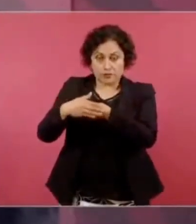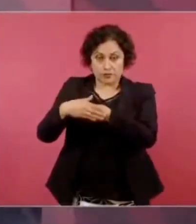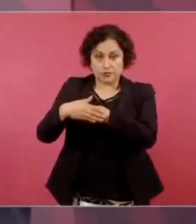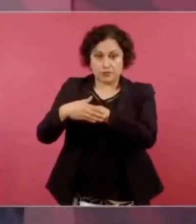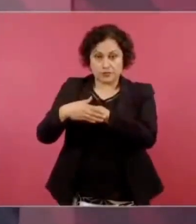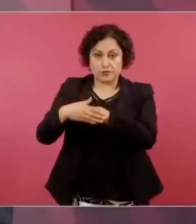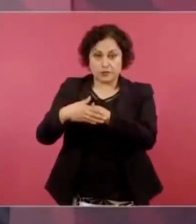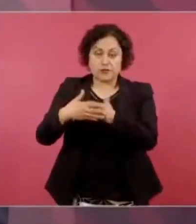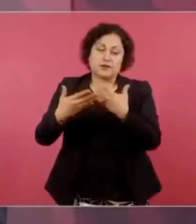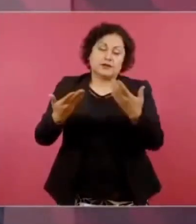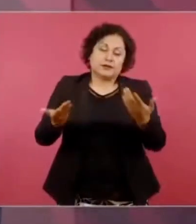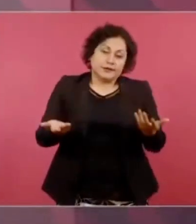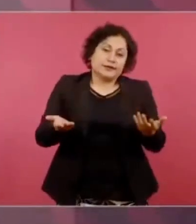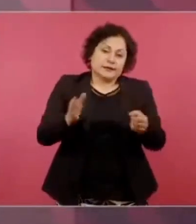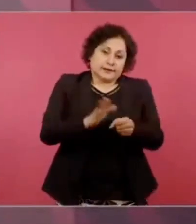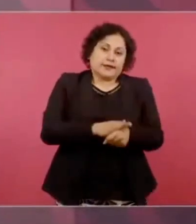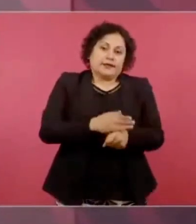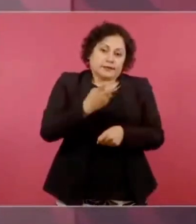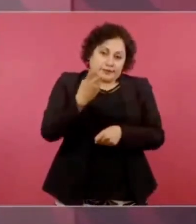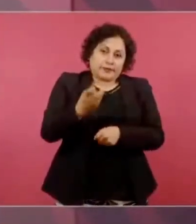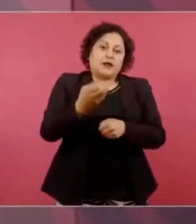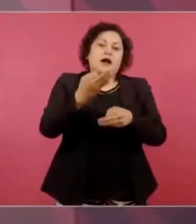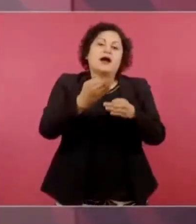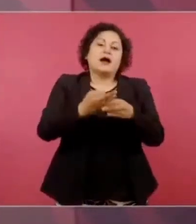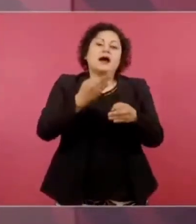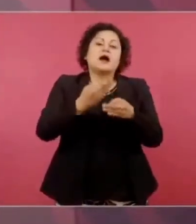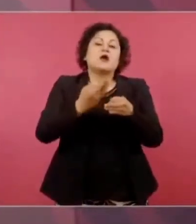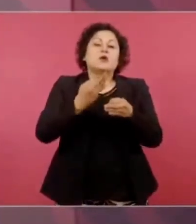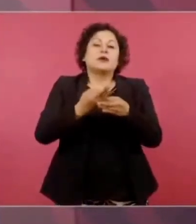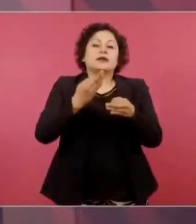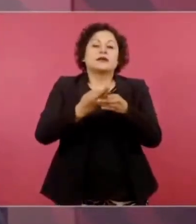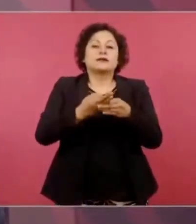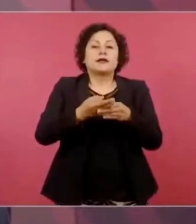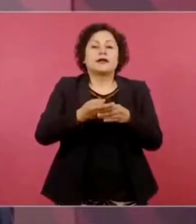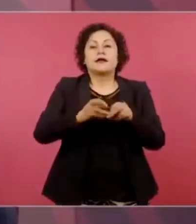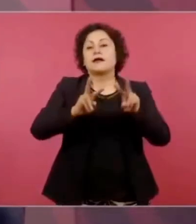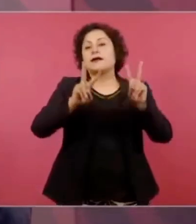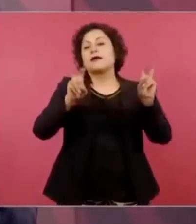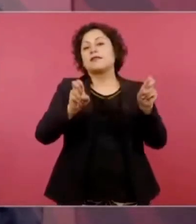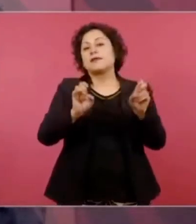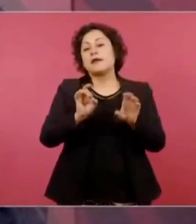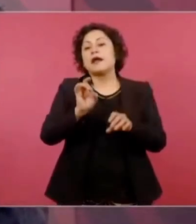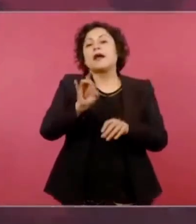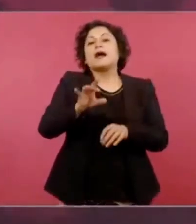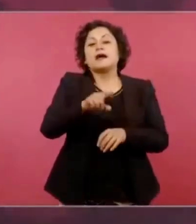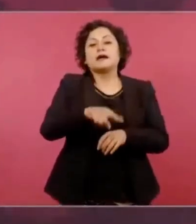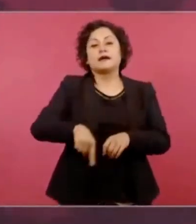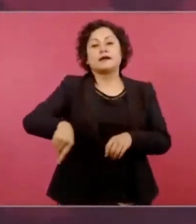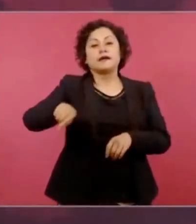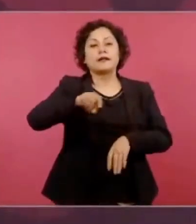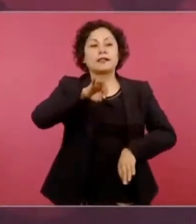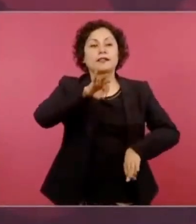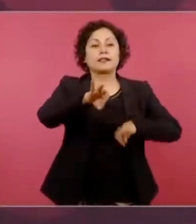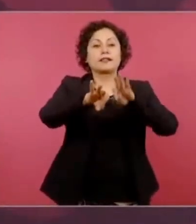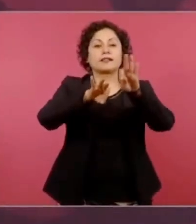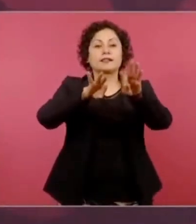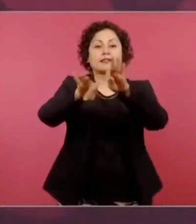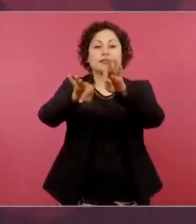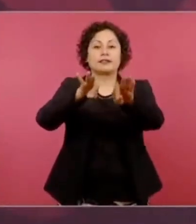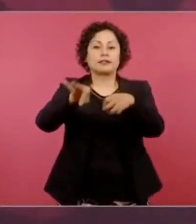el cuestionamiento sobre el tema y como